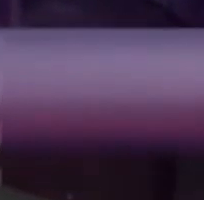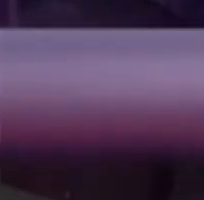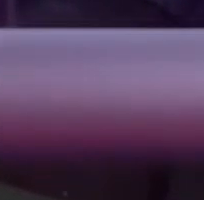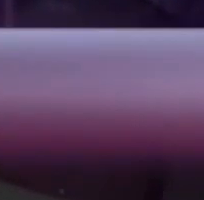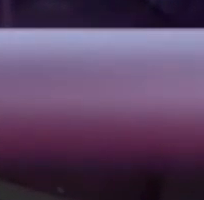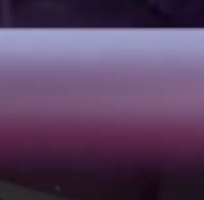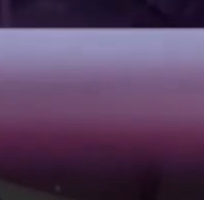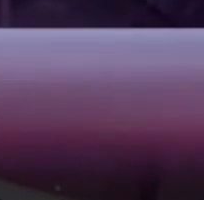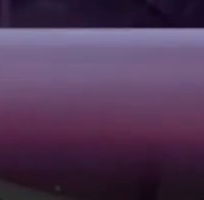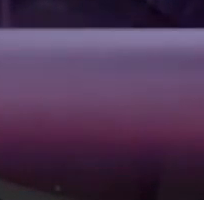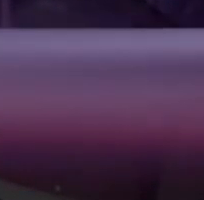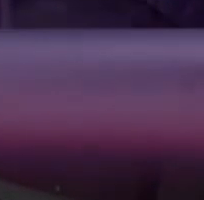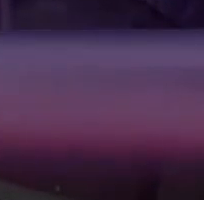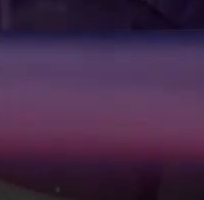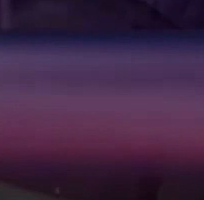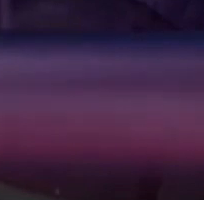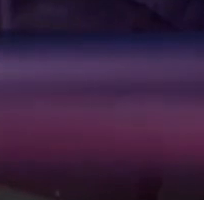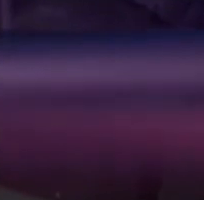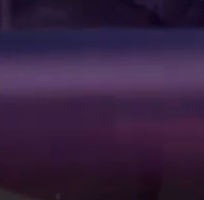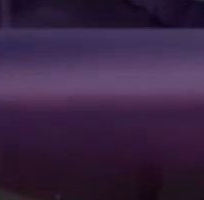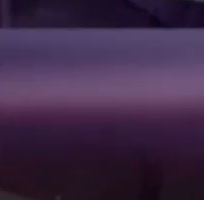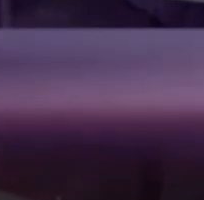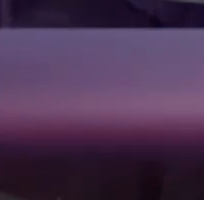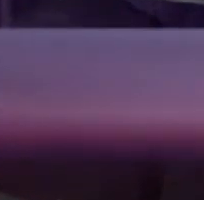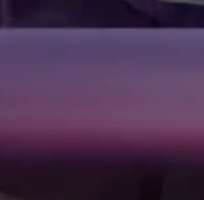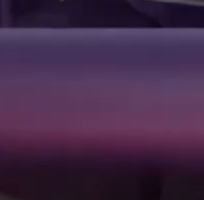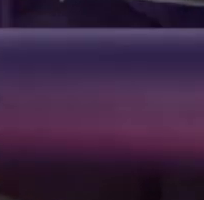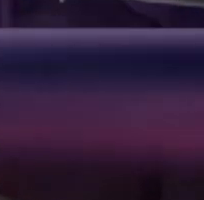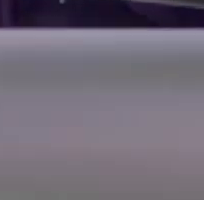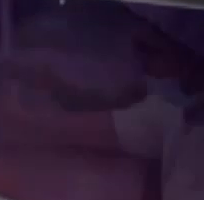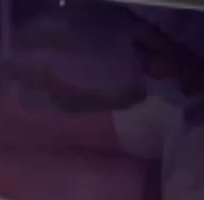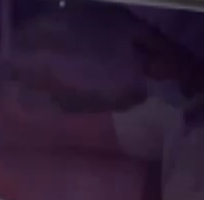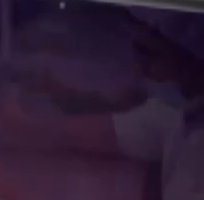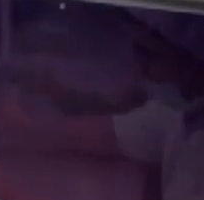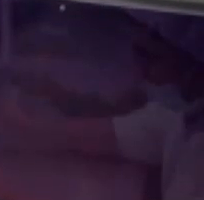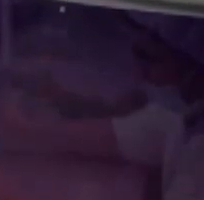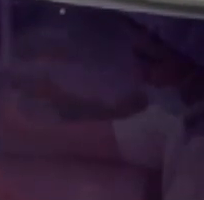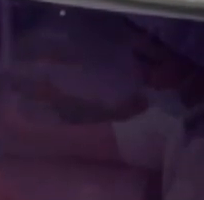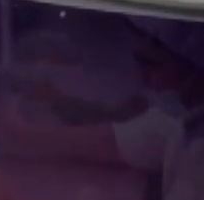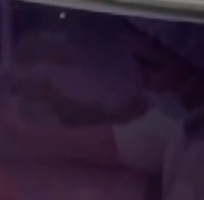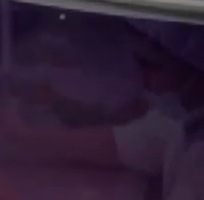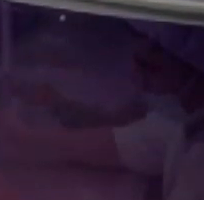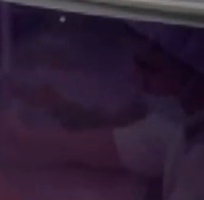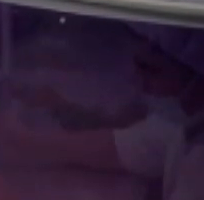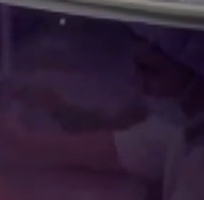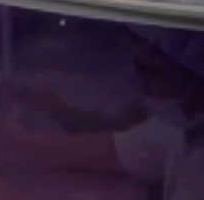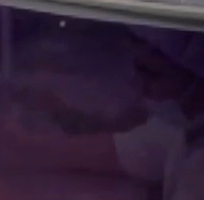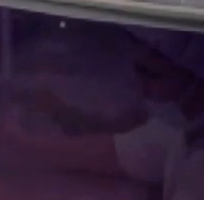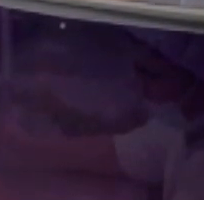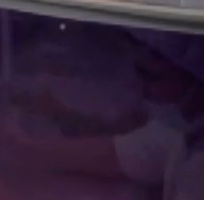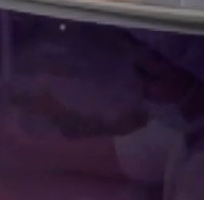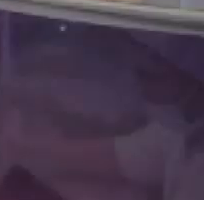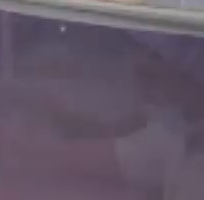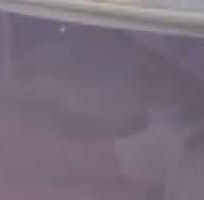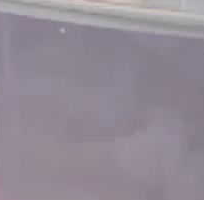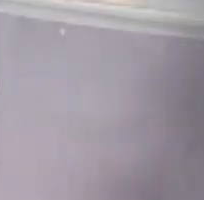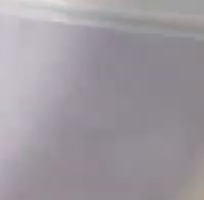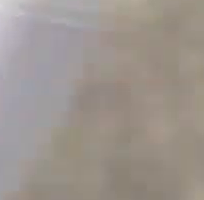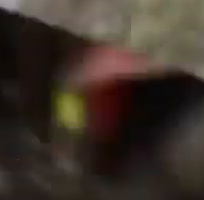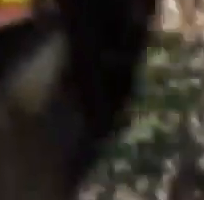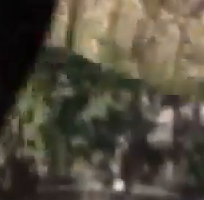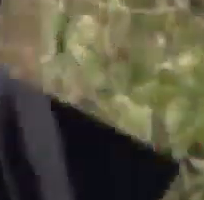espiritual, lo mental, también con la parte de la prevención de la enfermedad. De eso vamos a hablar en Una Mirada esta semana.